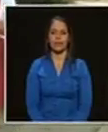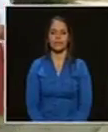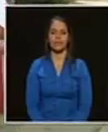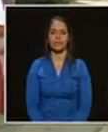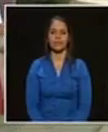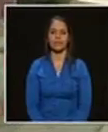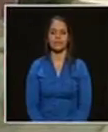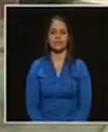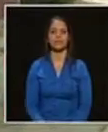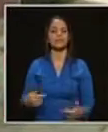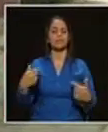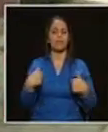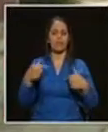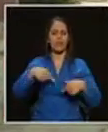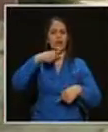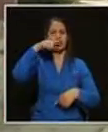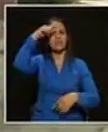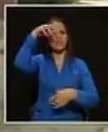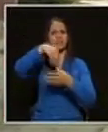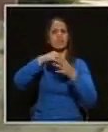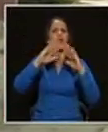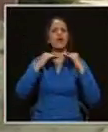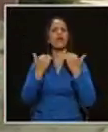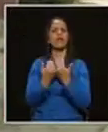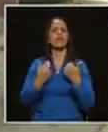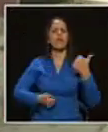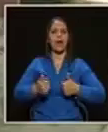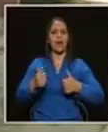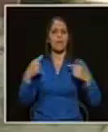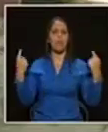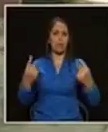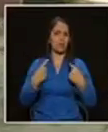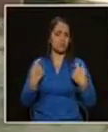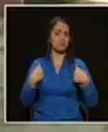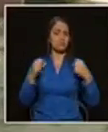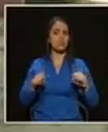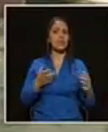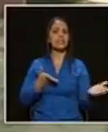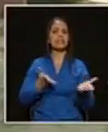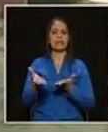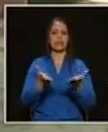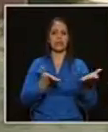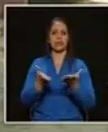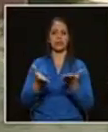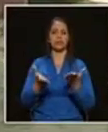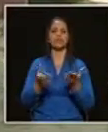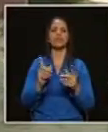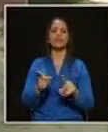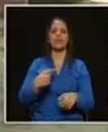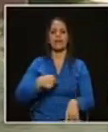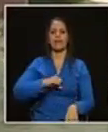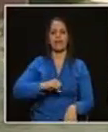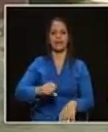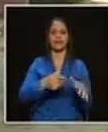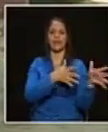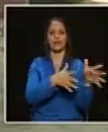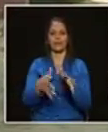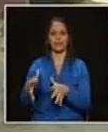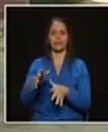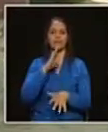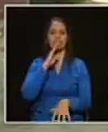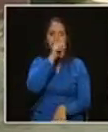Esta institución educativa es una institución educativa pública que lo que hace es prestar un servicio para cumplir con el derecho a la educación.